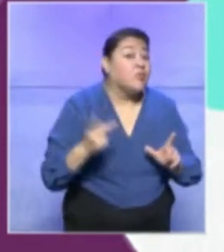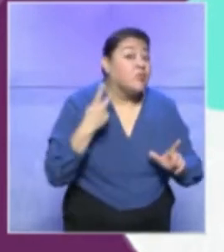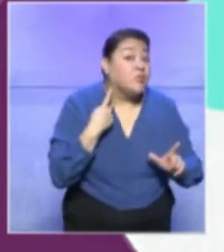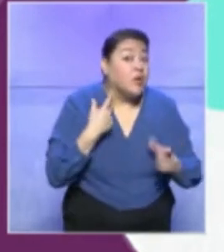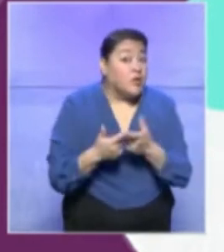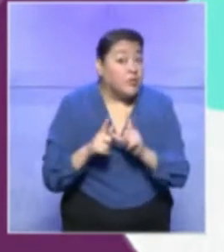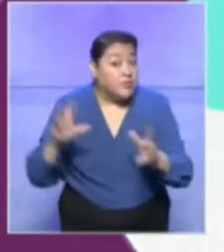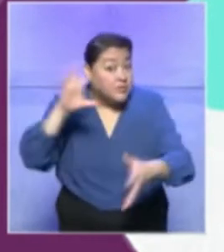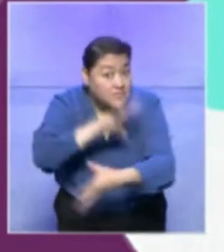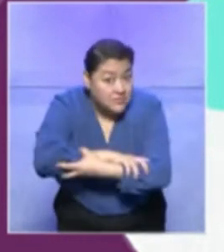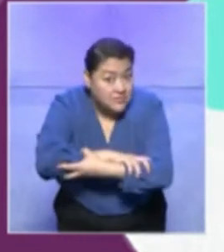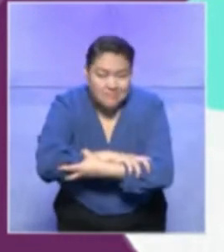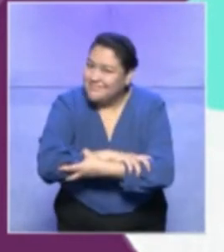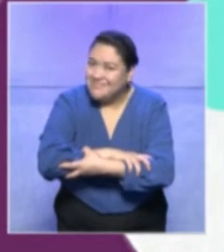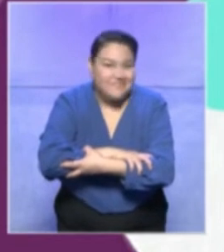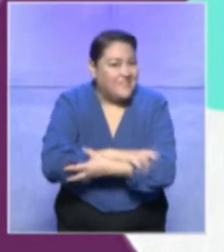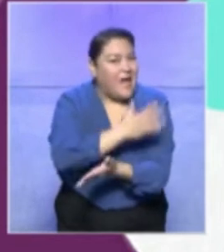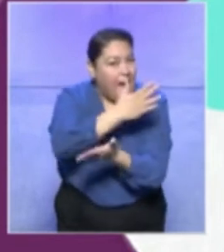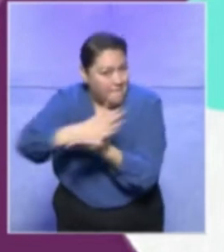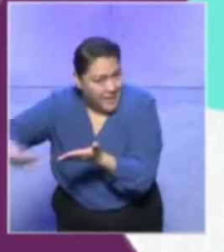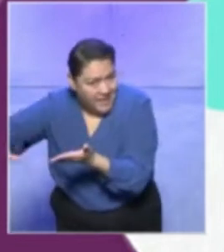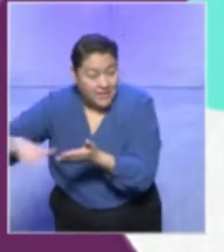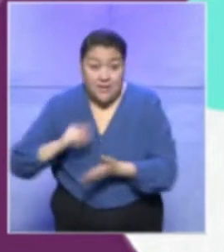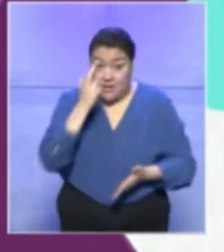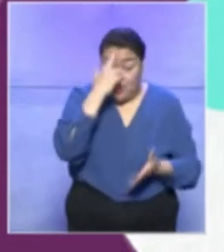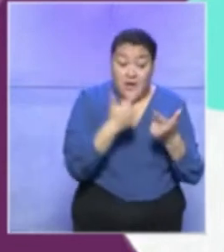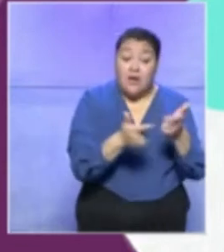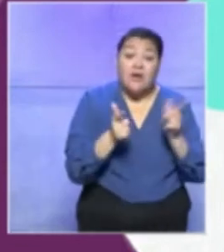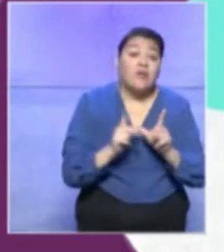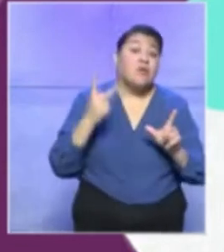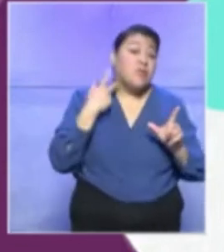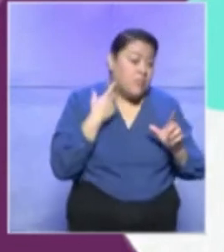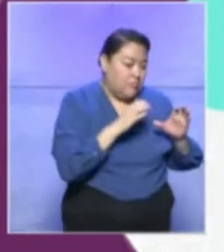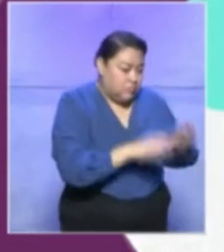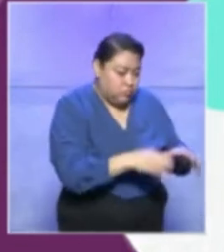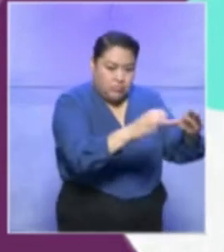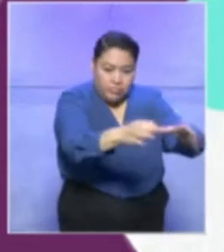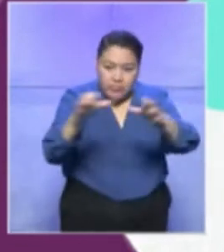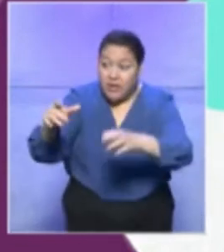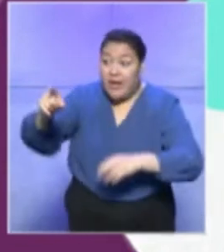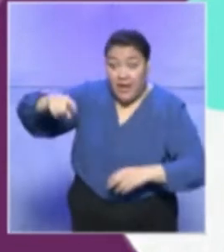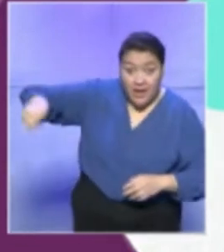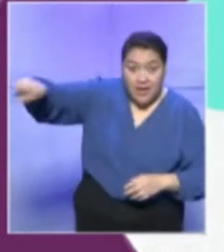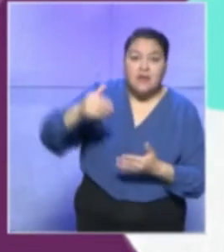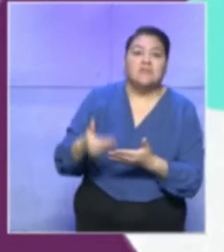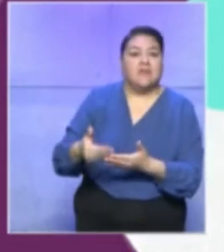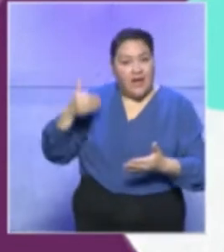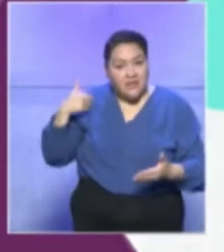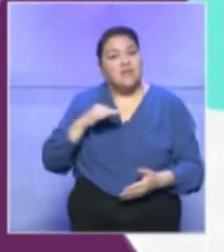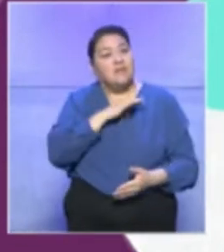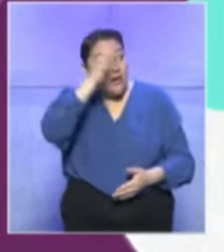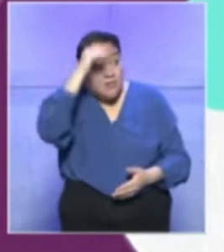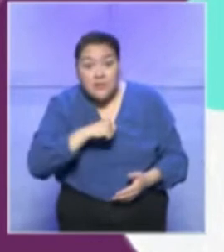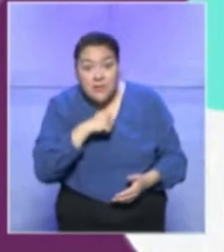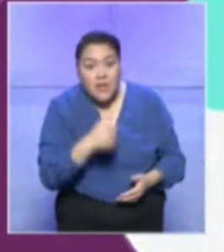las coaliciones. Todos los partidos políticos, incluyendo a los ahora recurrentes, tuvieron la posibilidad de impugnar dicho